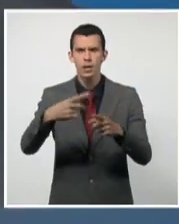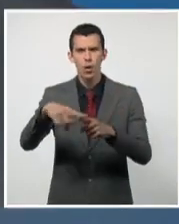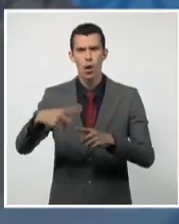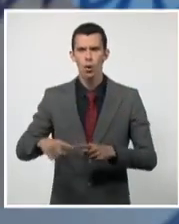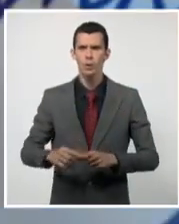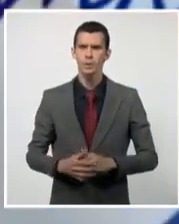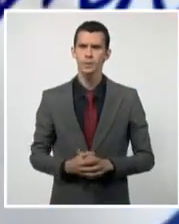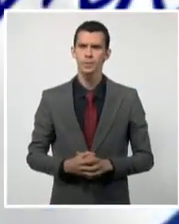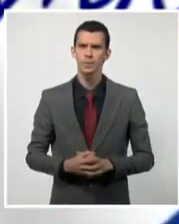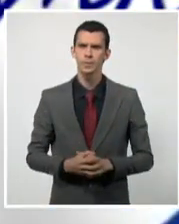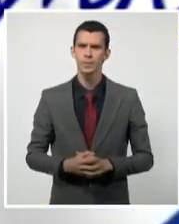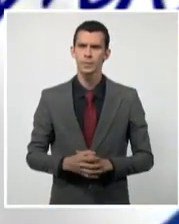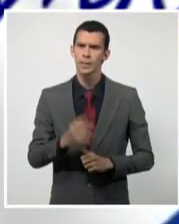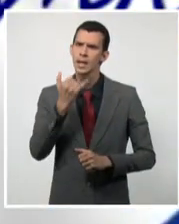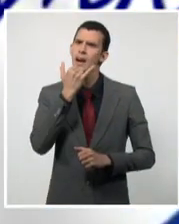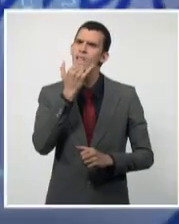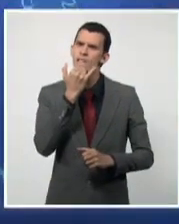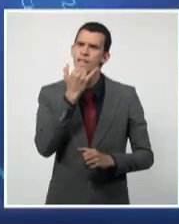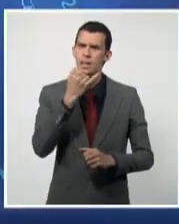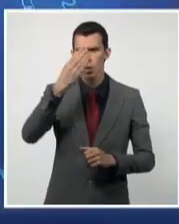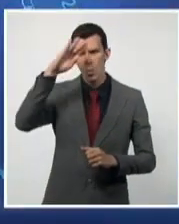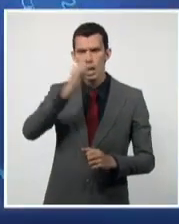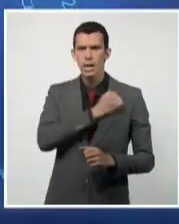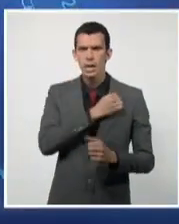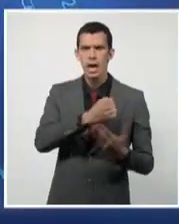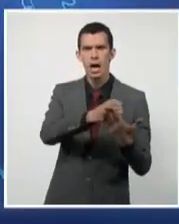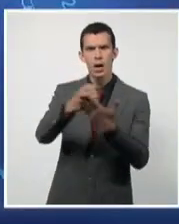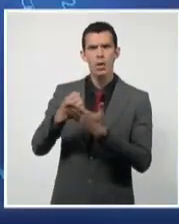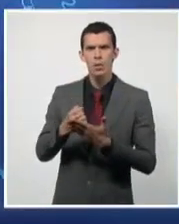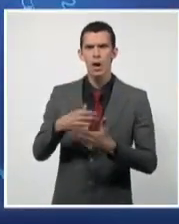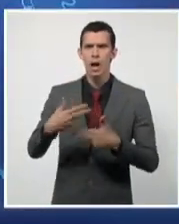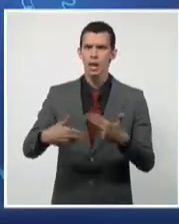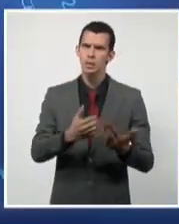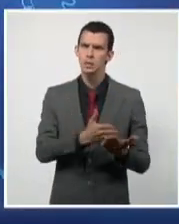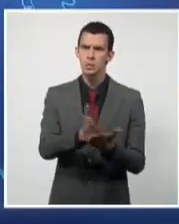millones de personas. Y ve usted, precisamente hace